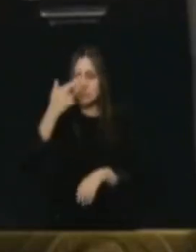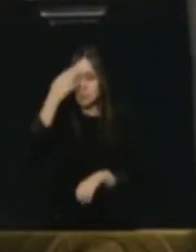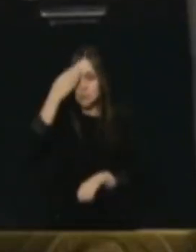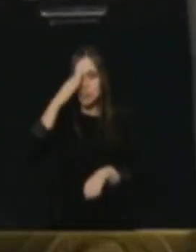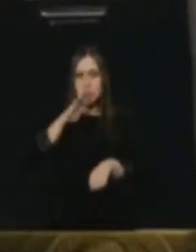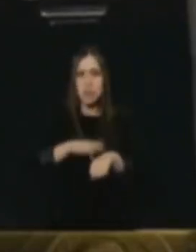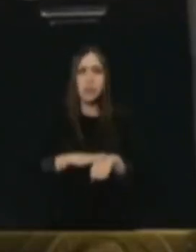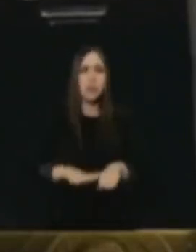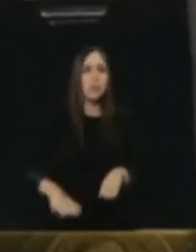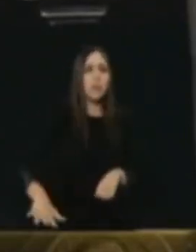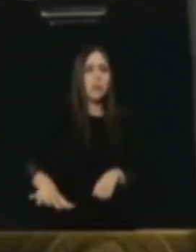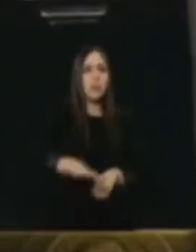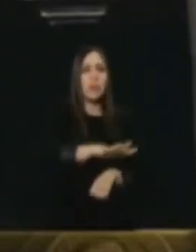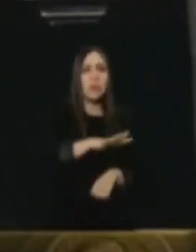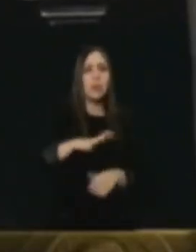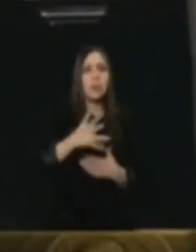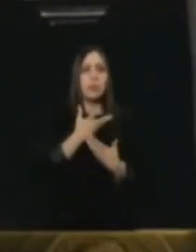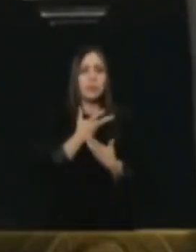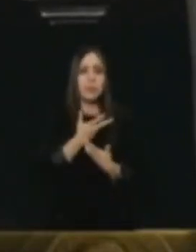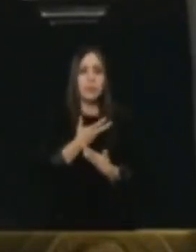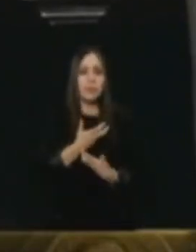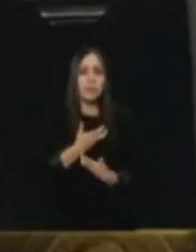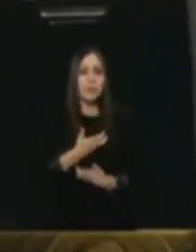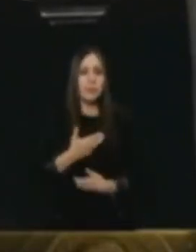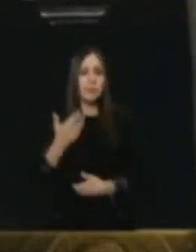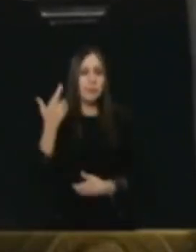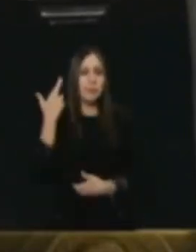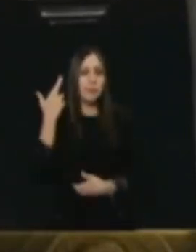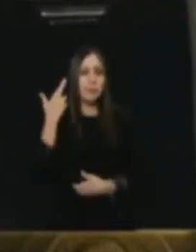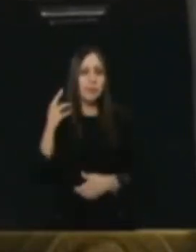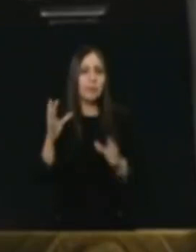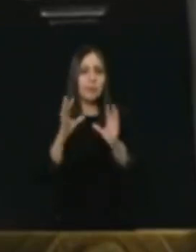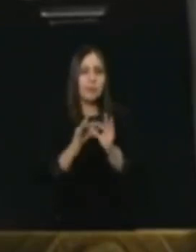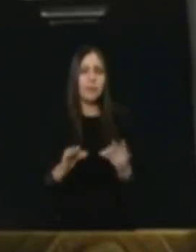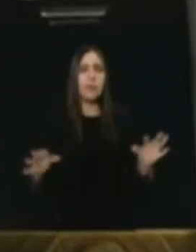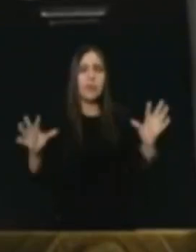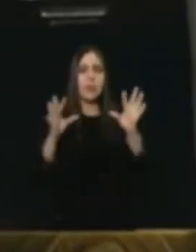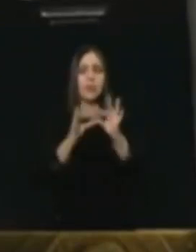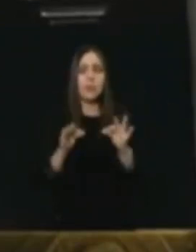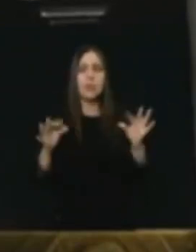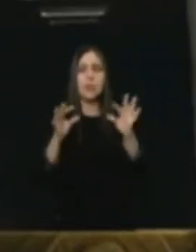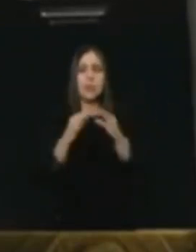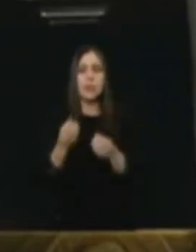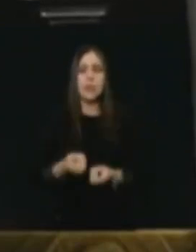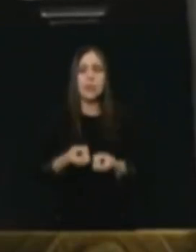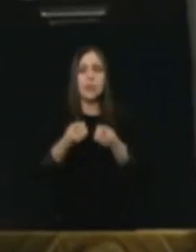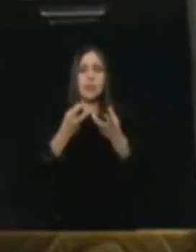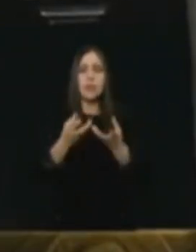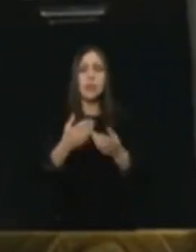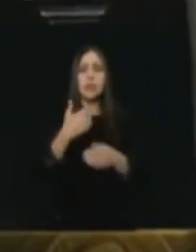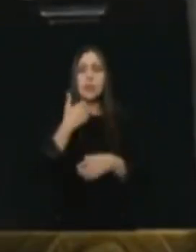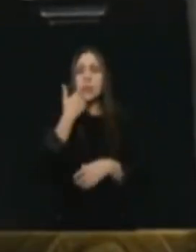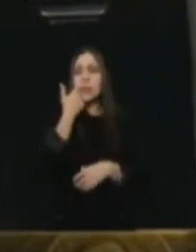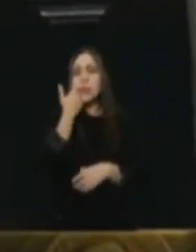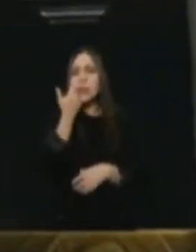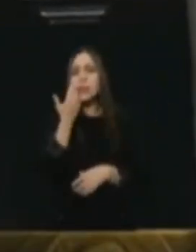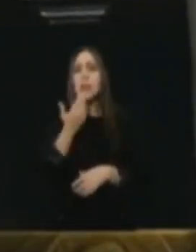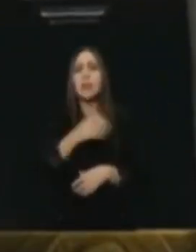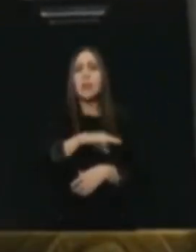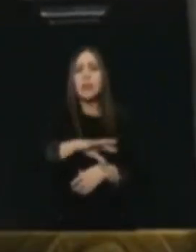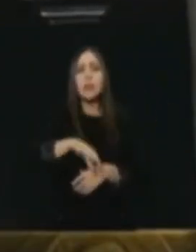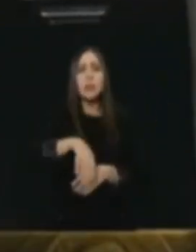nosotros escuchamos conmovidos el relato de quien intentó encontrarle